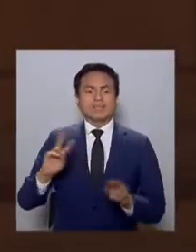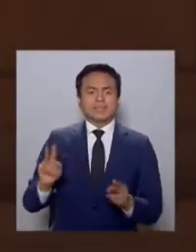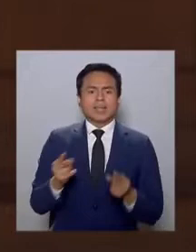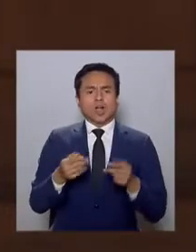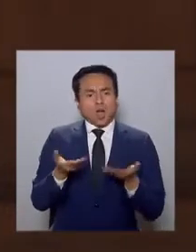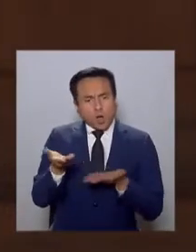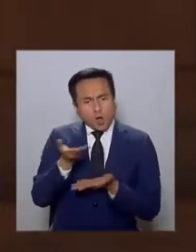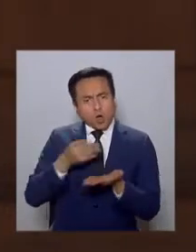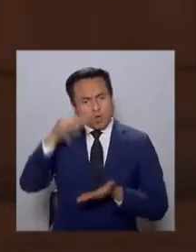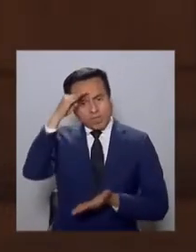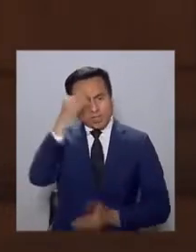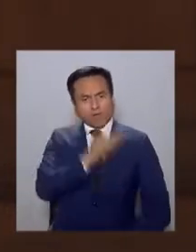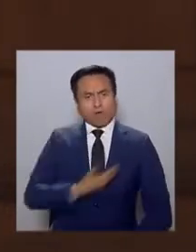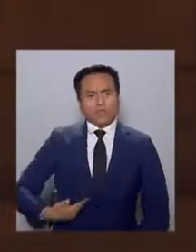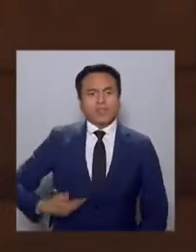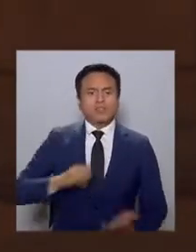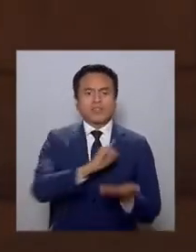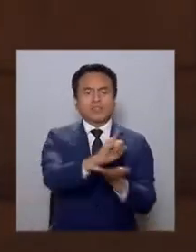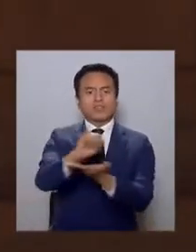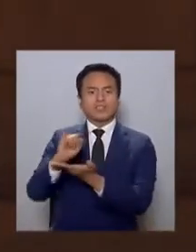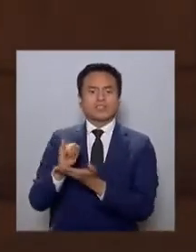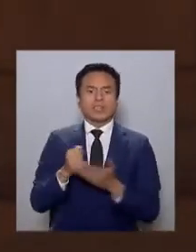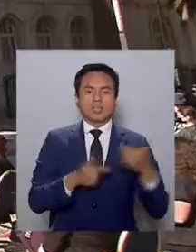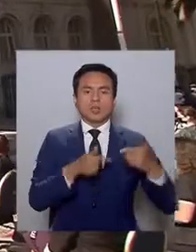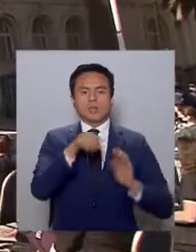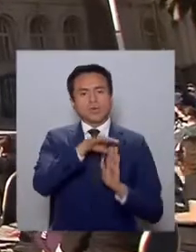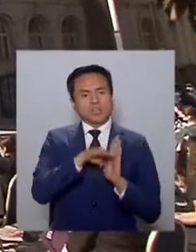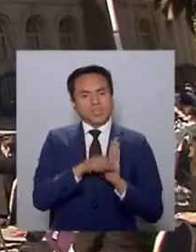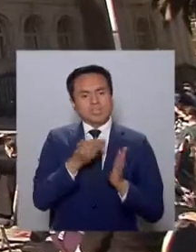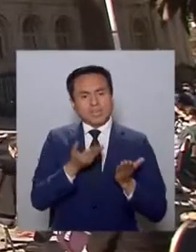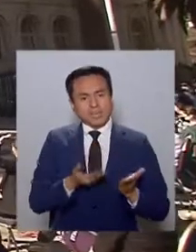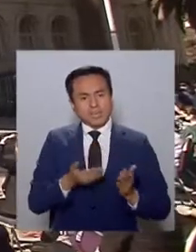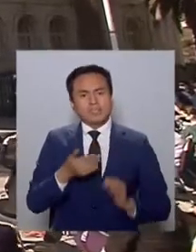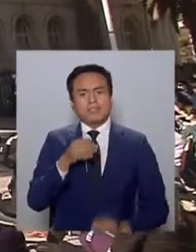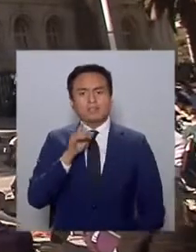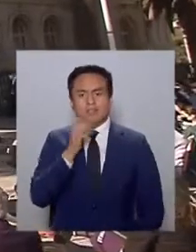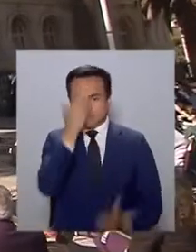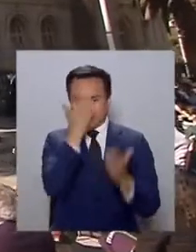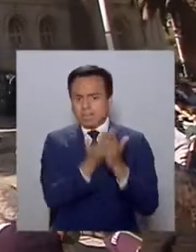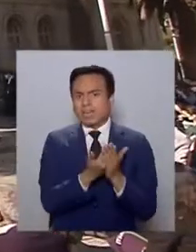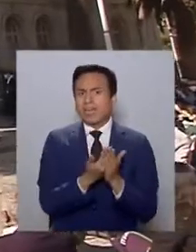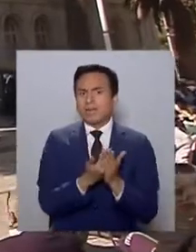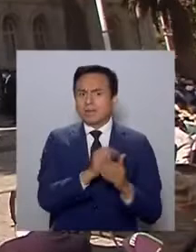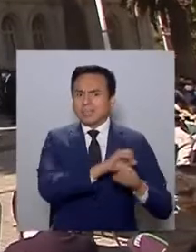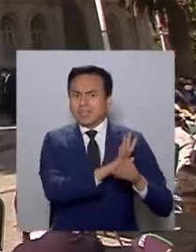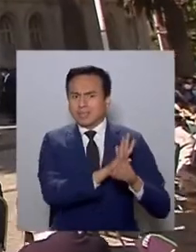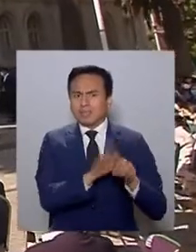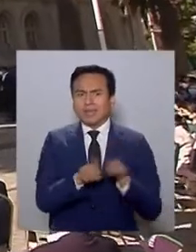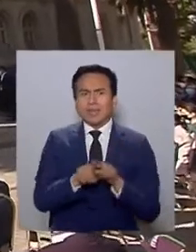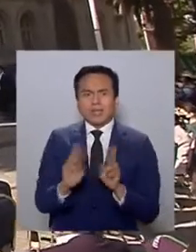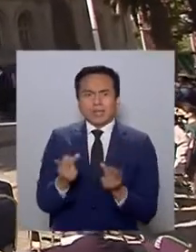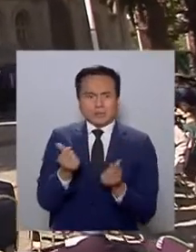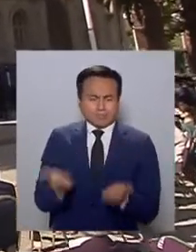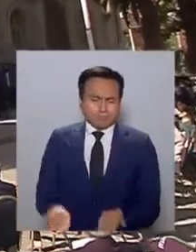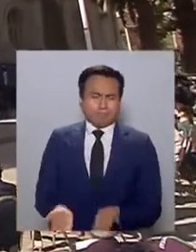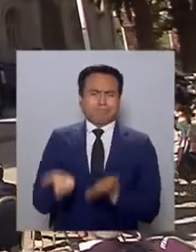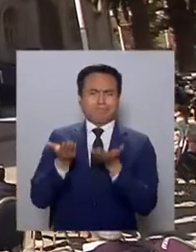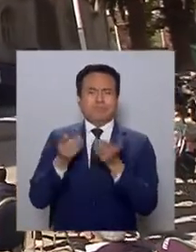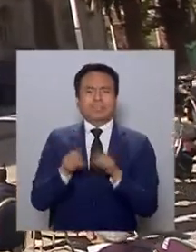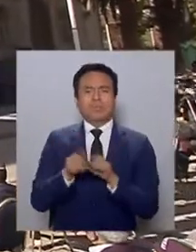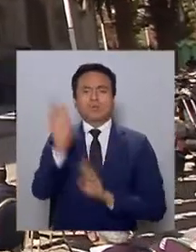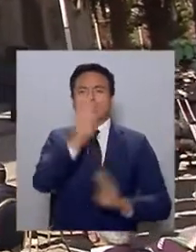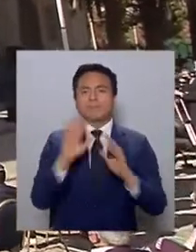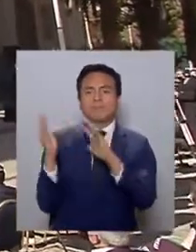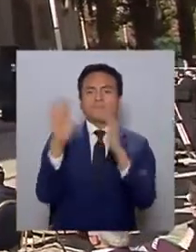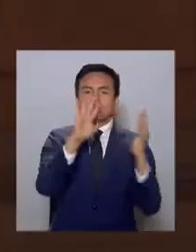la confianza en el gobierno, las instituciones y la política, enfrentar la pandemia, recuperar nuestra economía y cuidar el